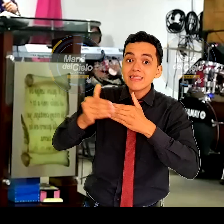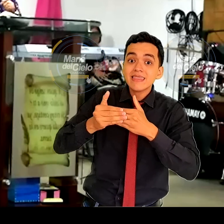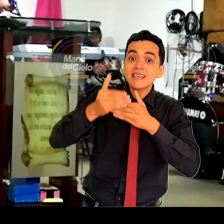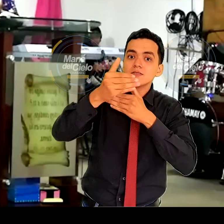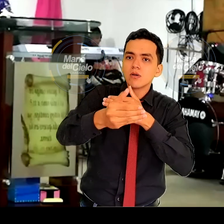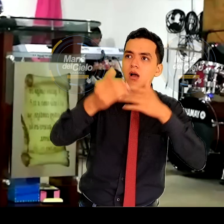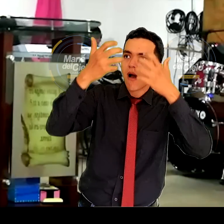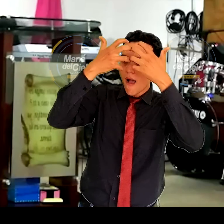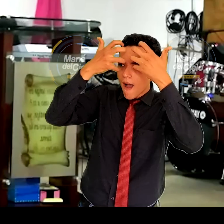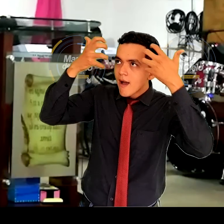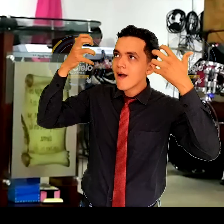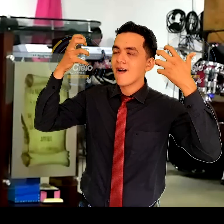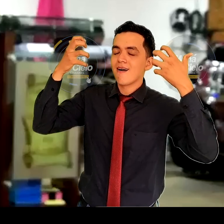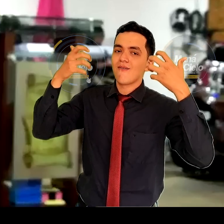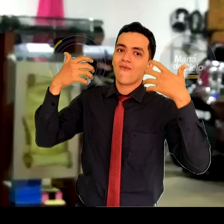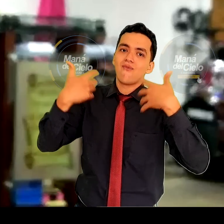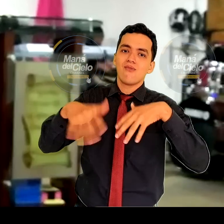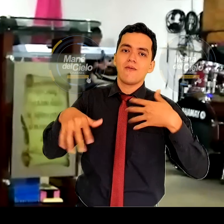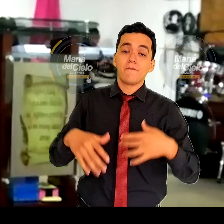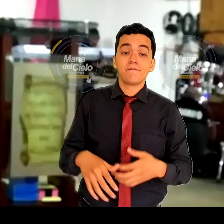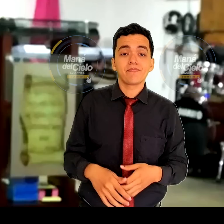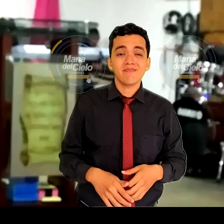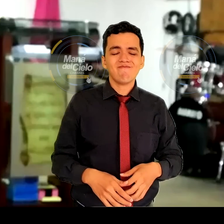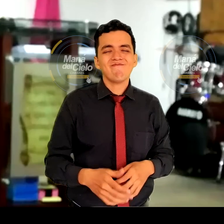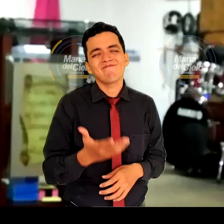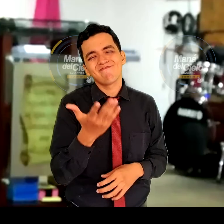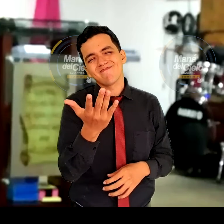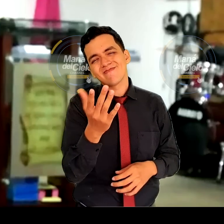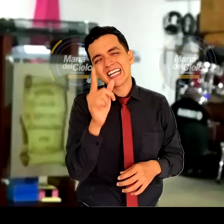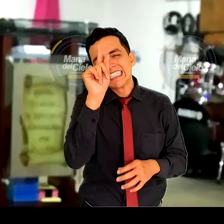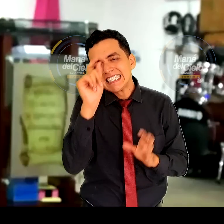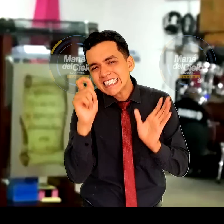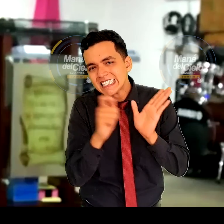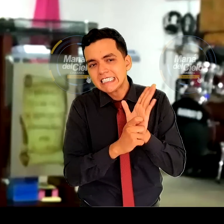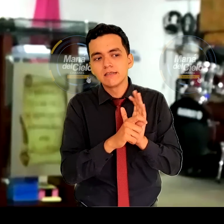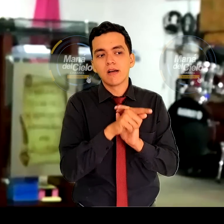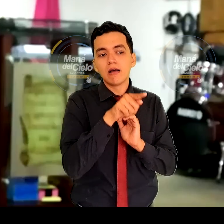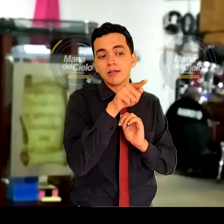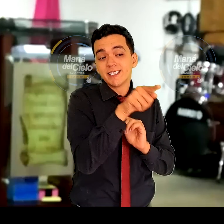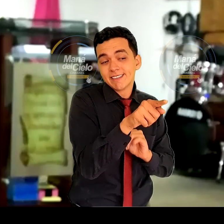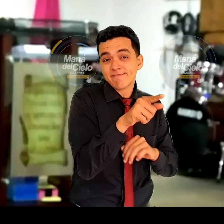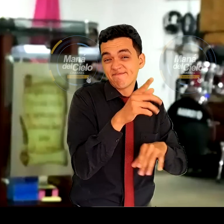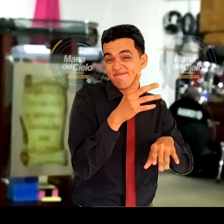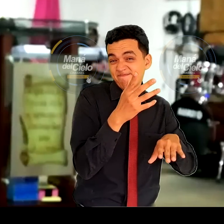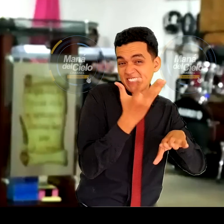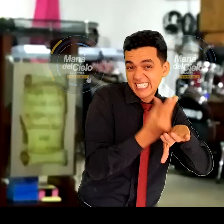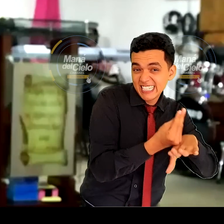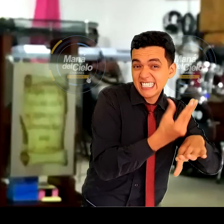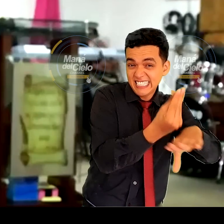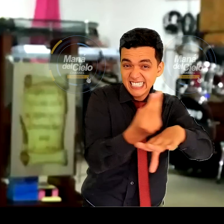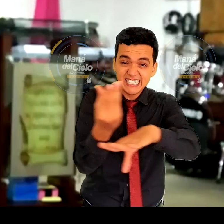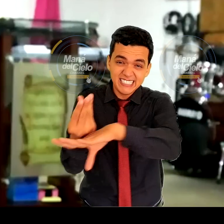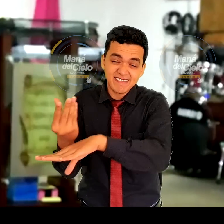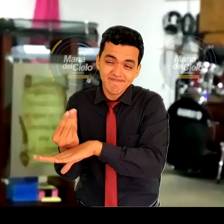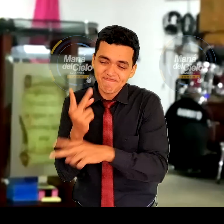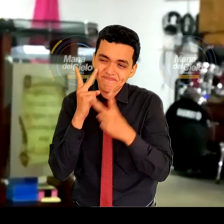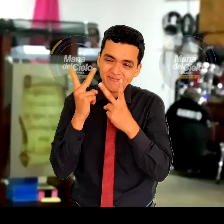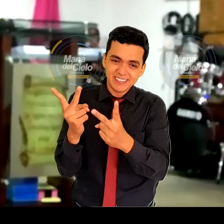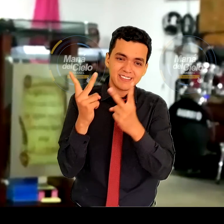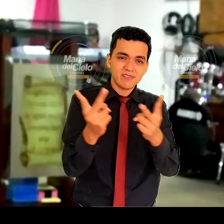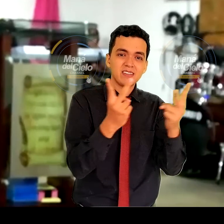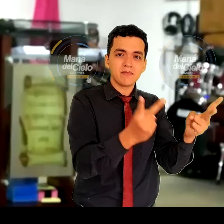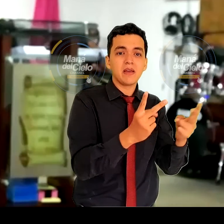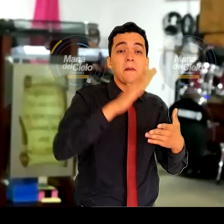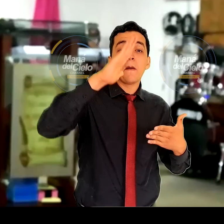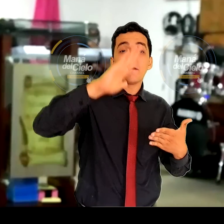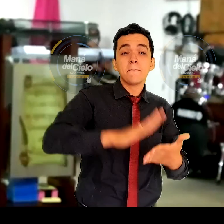tenemos mucho avivamiento de alabanza, y escuchen esto, y alabanza, y es lindo alabar, y es lindo cantar, y todo esto es hermoso, pero hermano, a